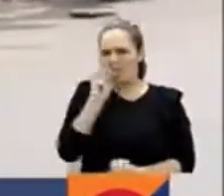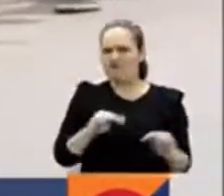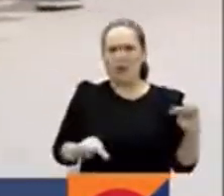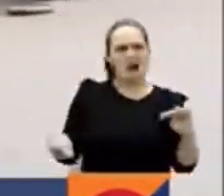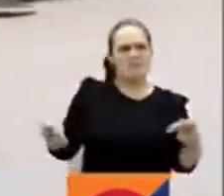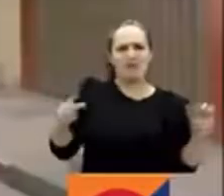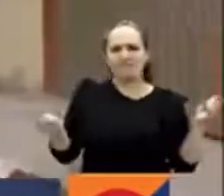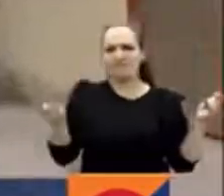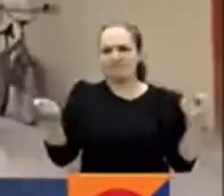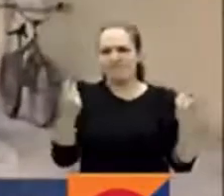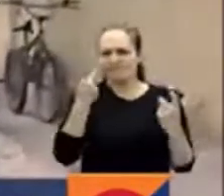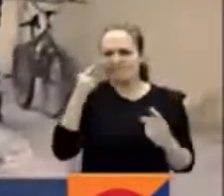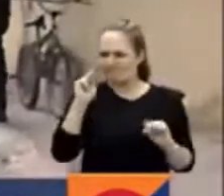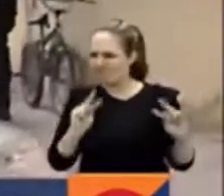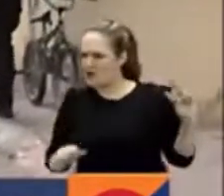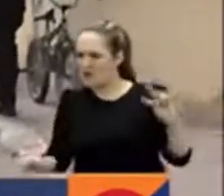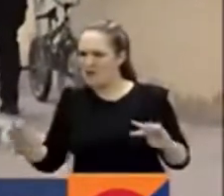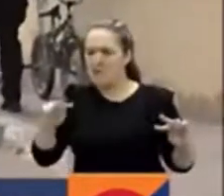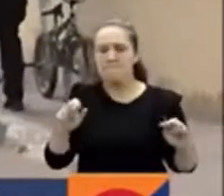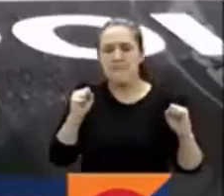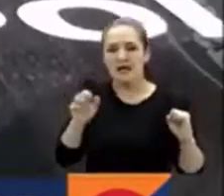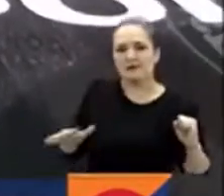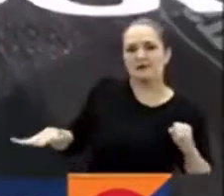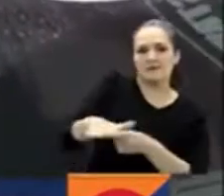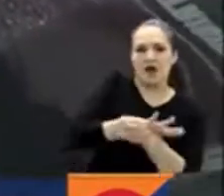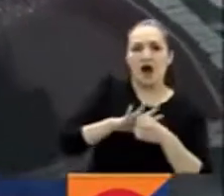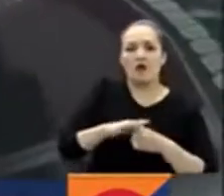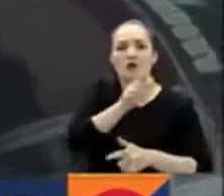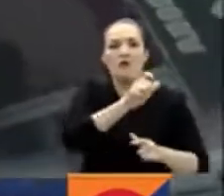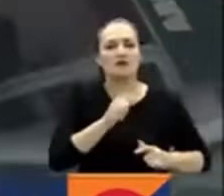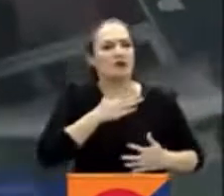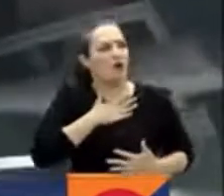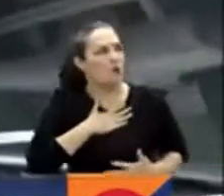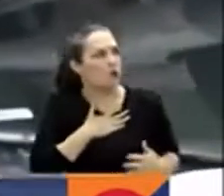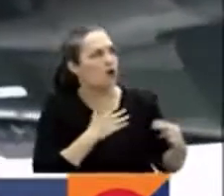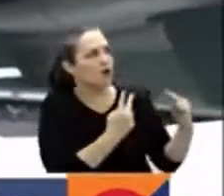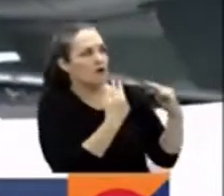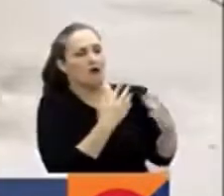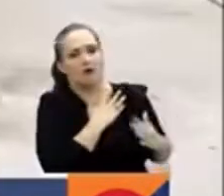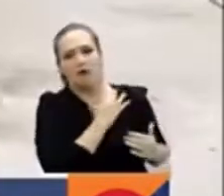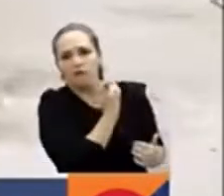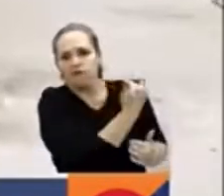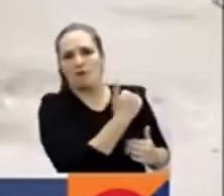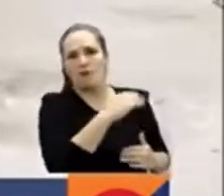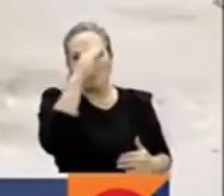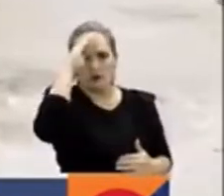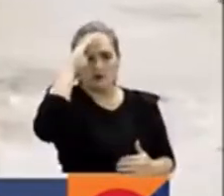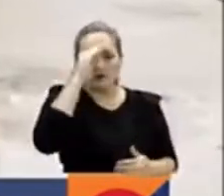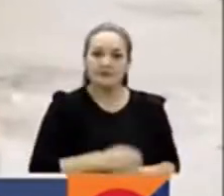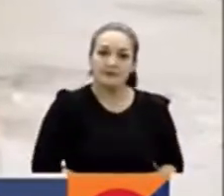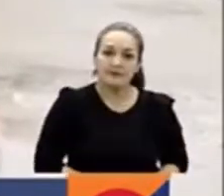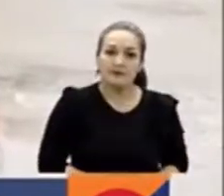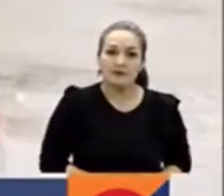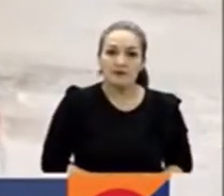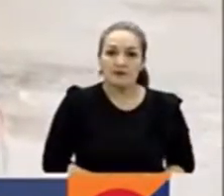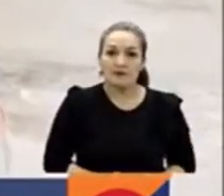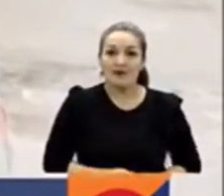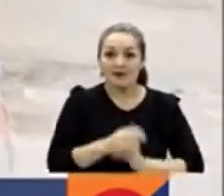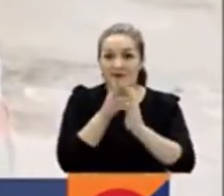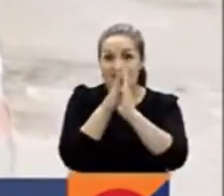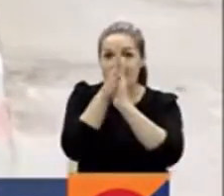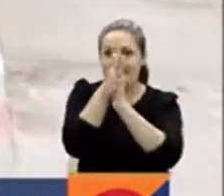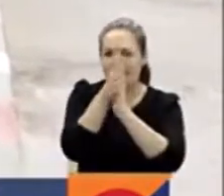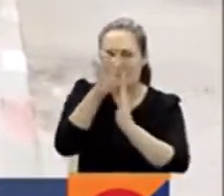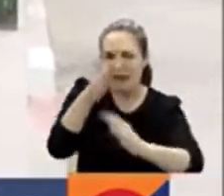Kennedy, especialmente en el sector del Amparo, para brindarle tranquilidad a los habitantes de esta zona. Antes de finalizar este informe,